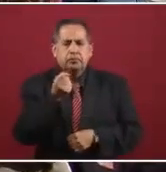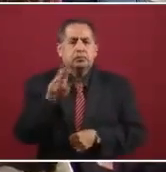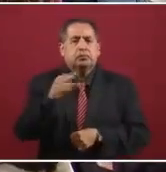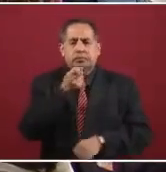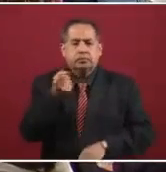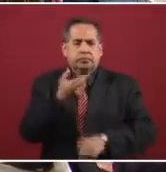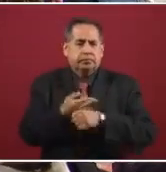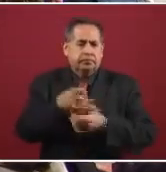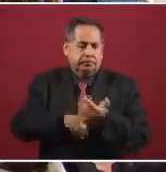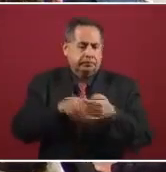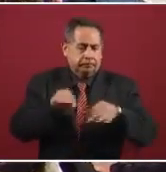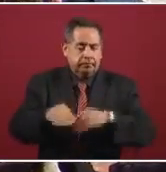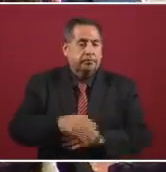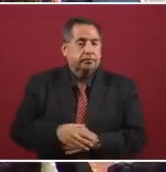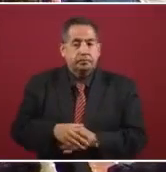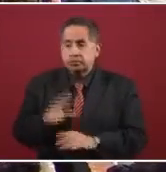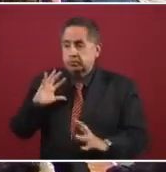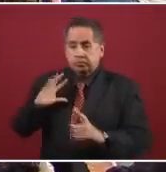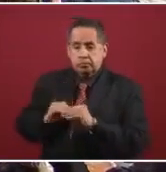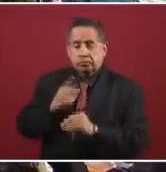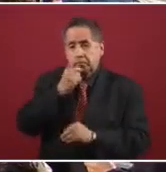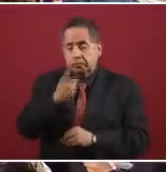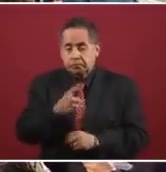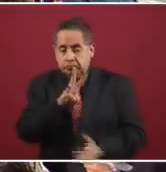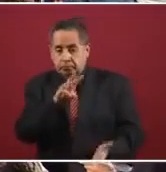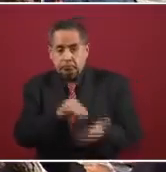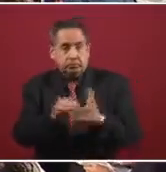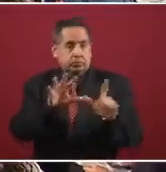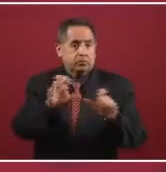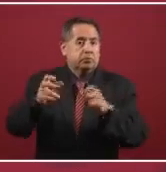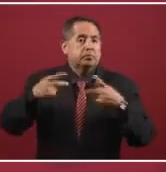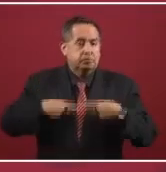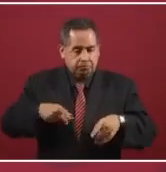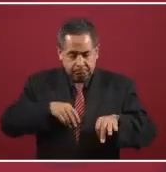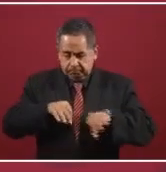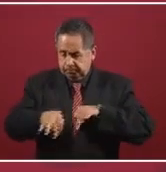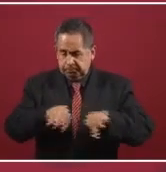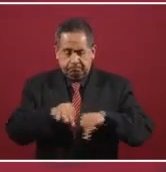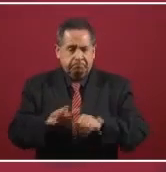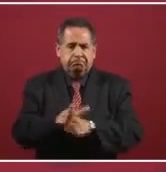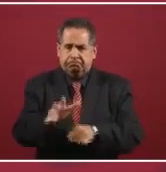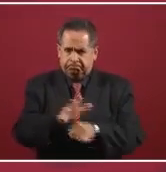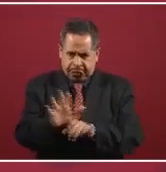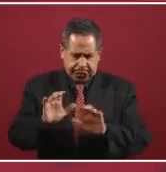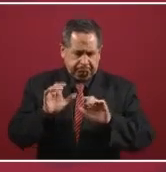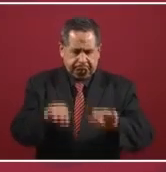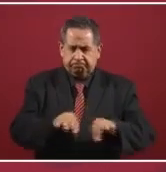Trabajo. A esta fecha nos informó que ya hay 3.700 personas trabajando.